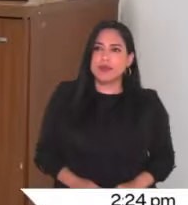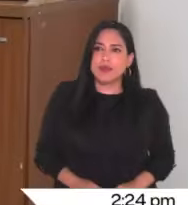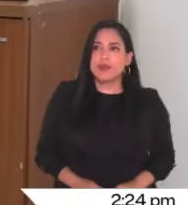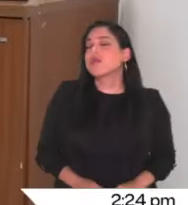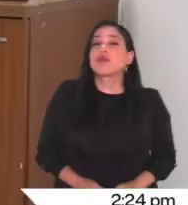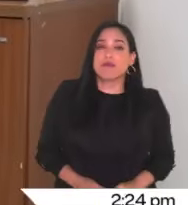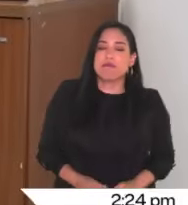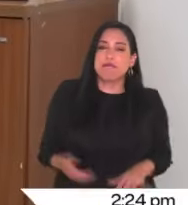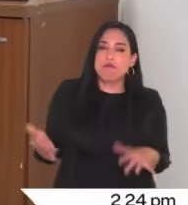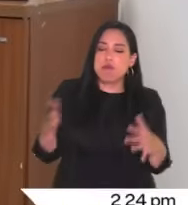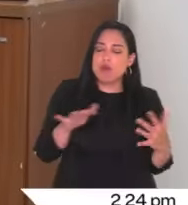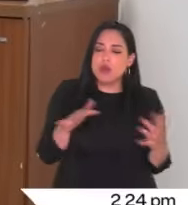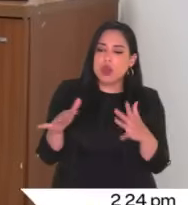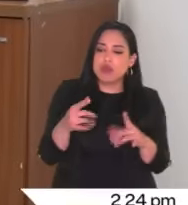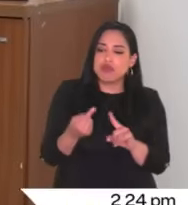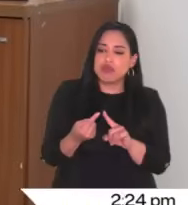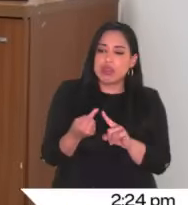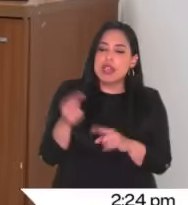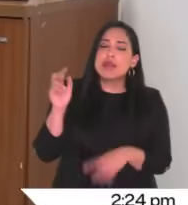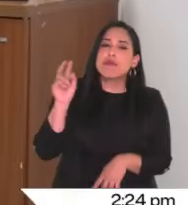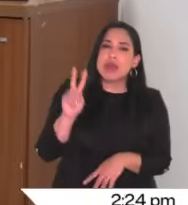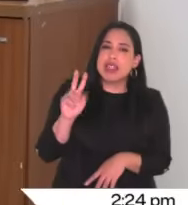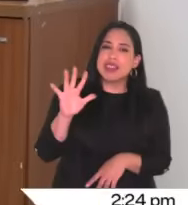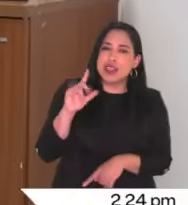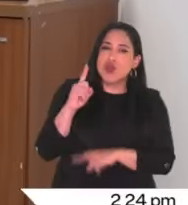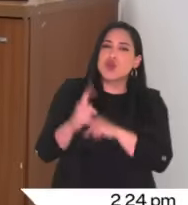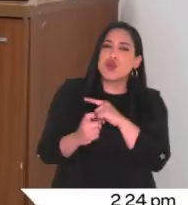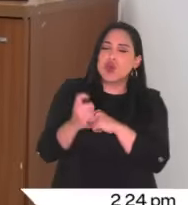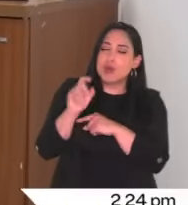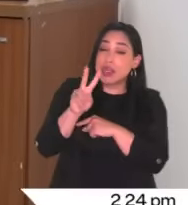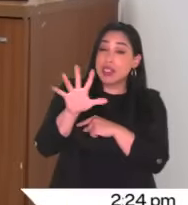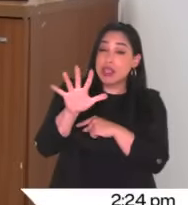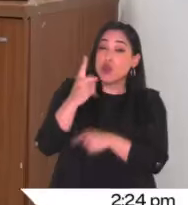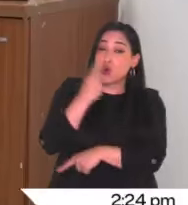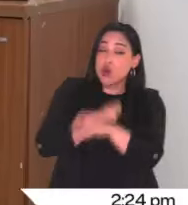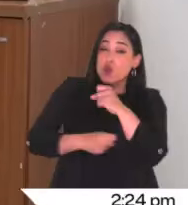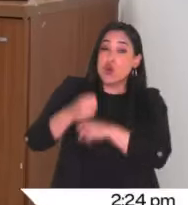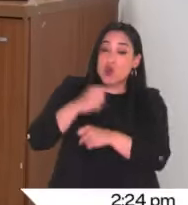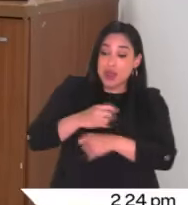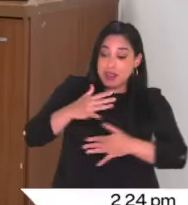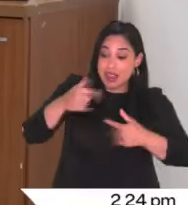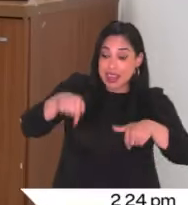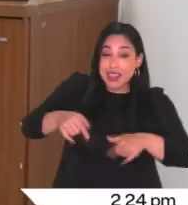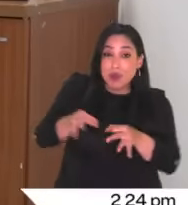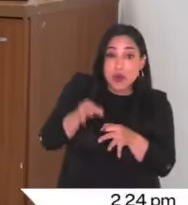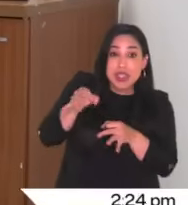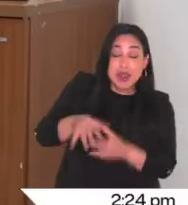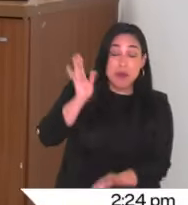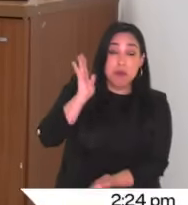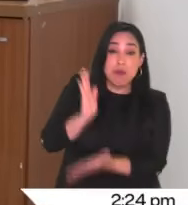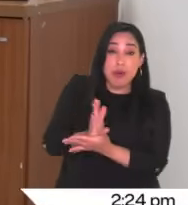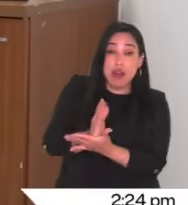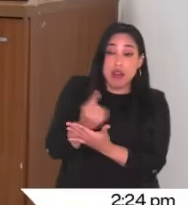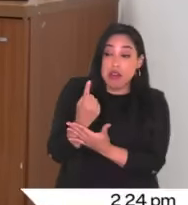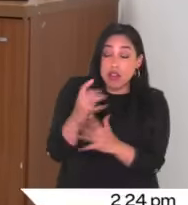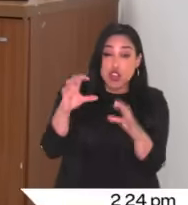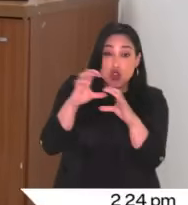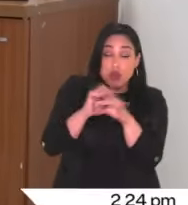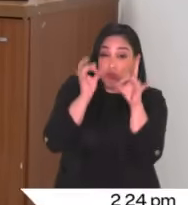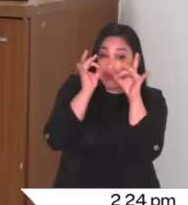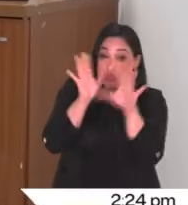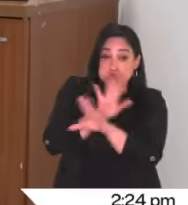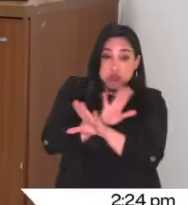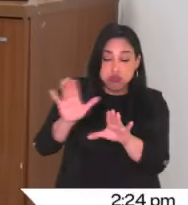Desde hace 25 años, cuando nuestro municipio fue víctima de esta oscura noche, se